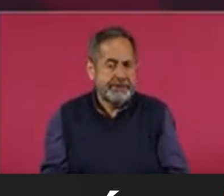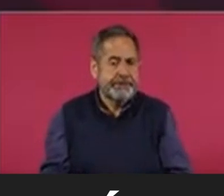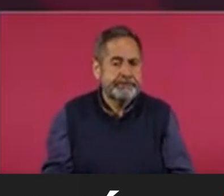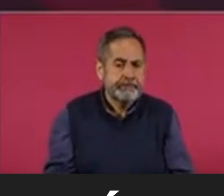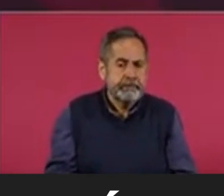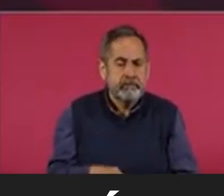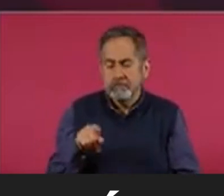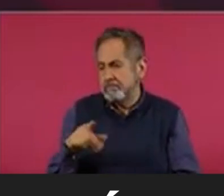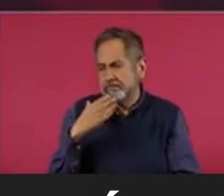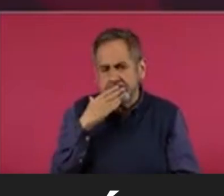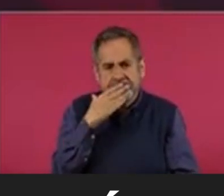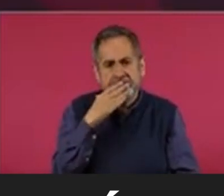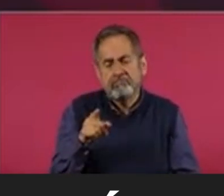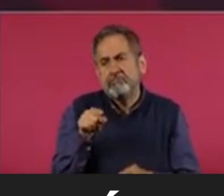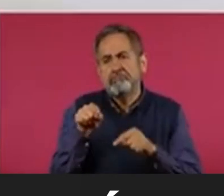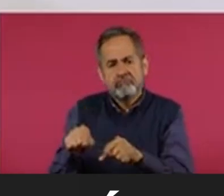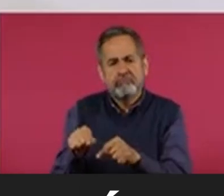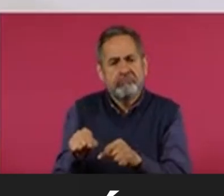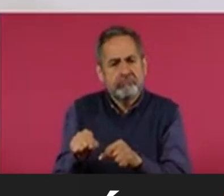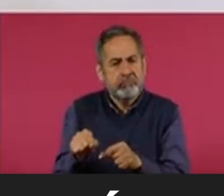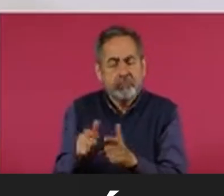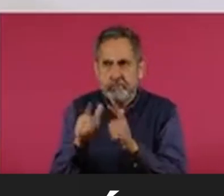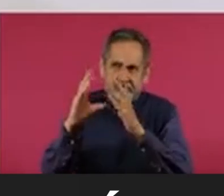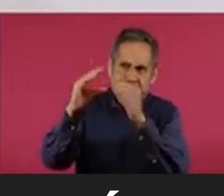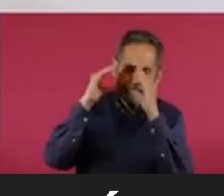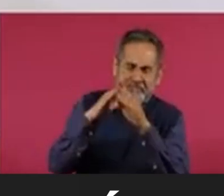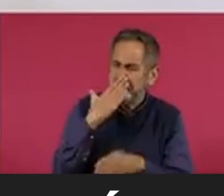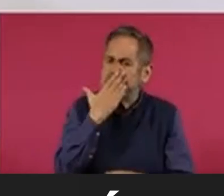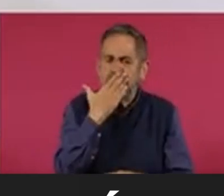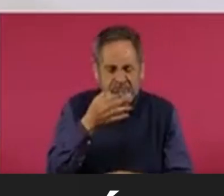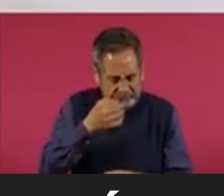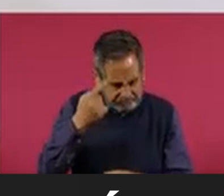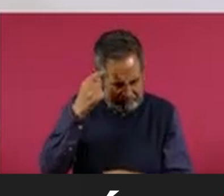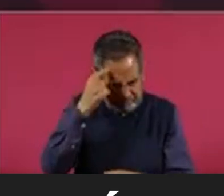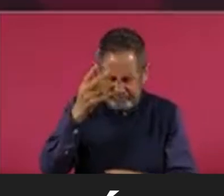y tuvimos una muy buena formación